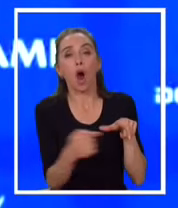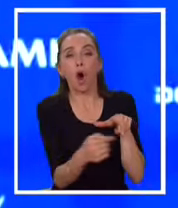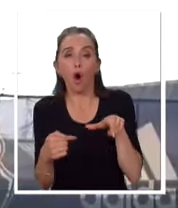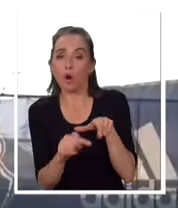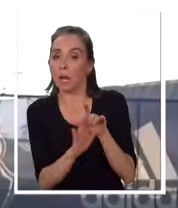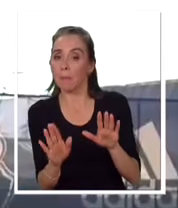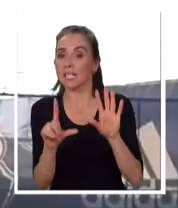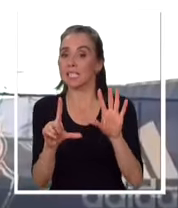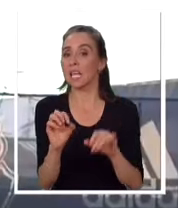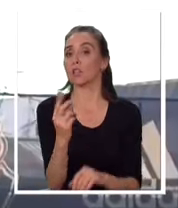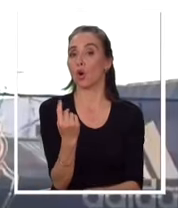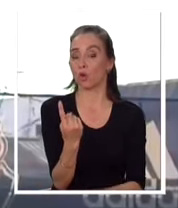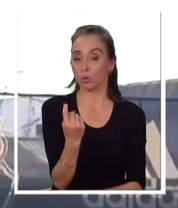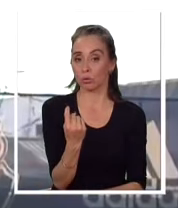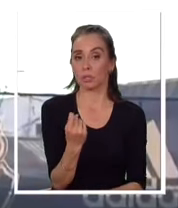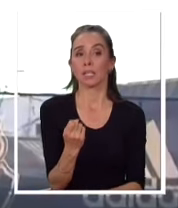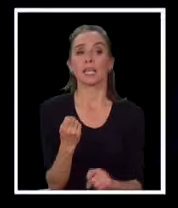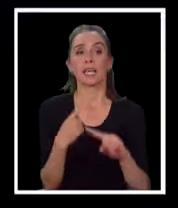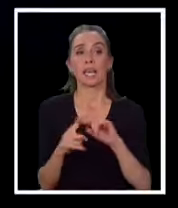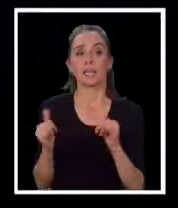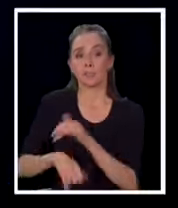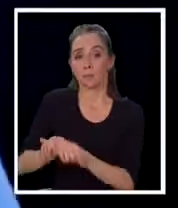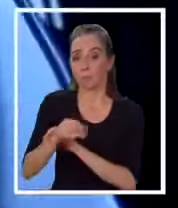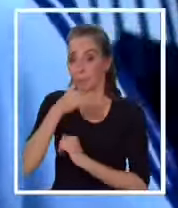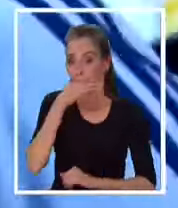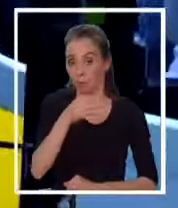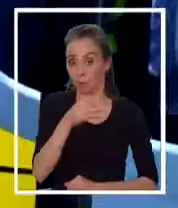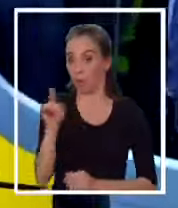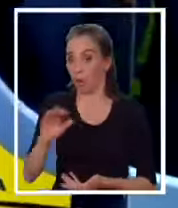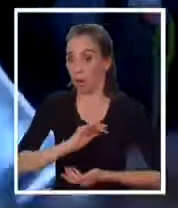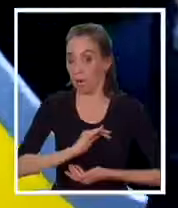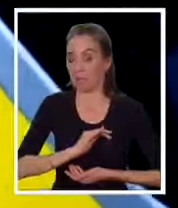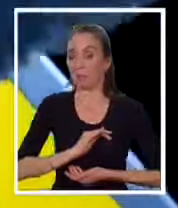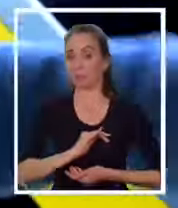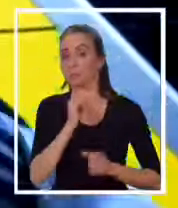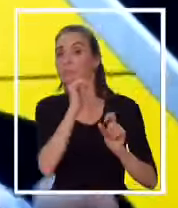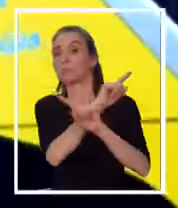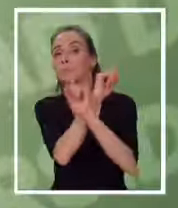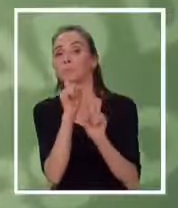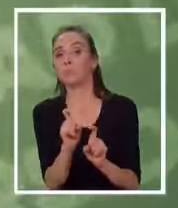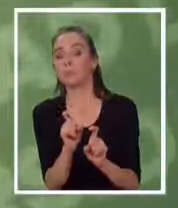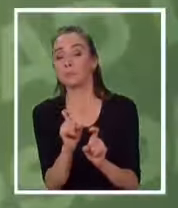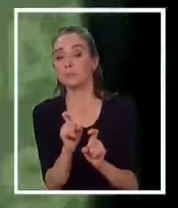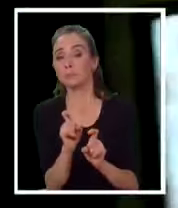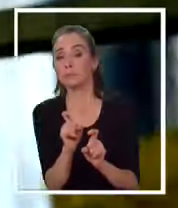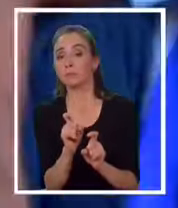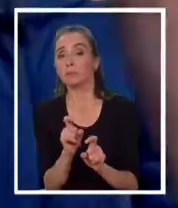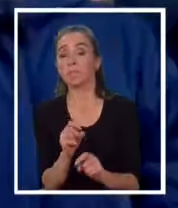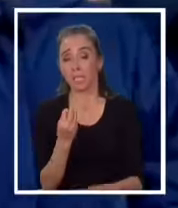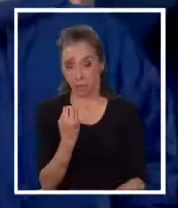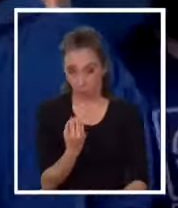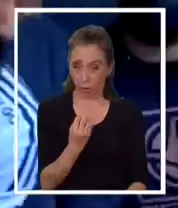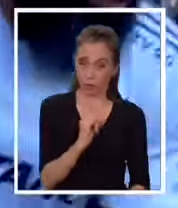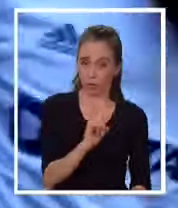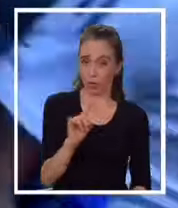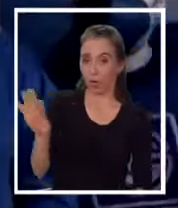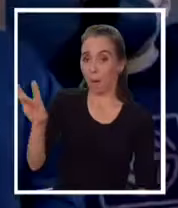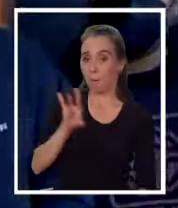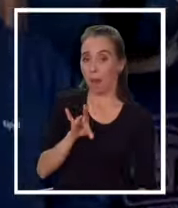idealmente movernos entre 7 u 11. Con la ratificación del ex zaguero, de inmediato se abre la interrogante. ¿Qué tan bueno es un interino para el